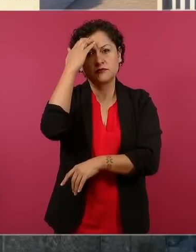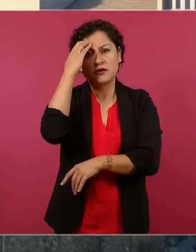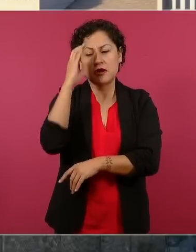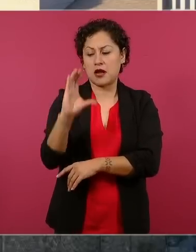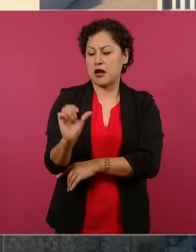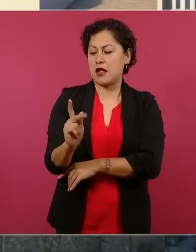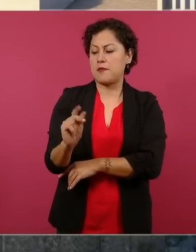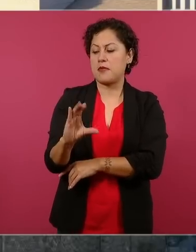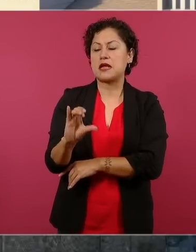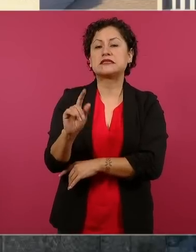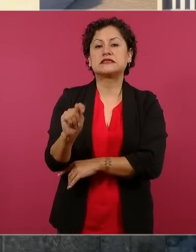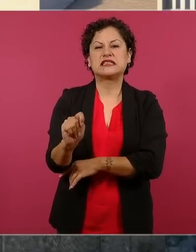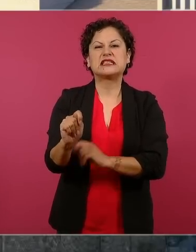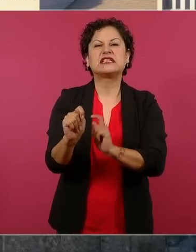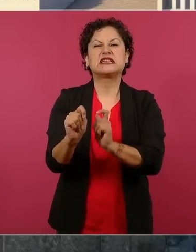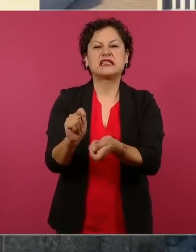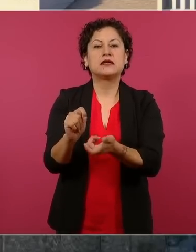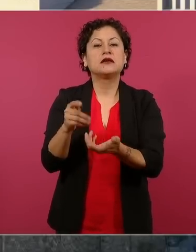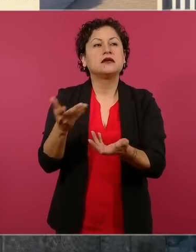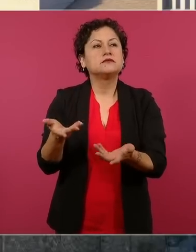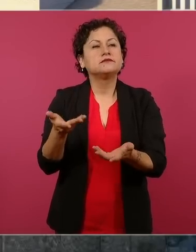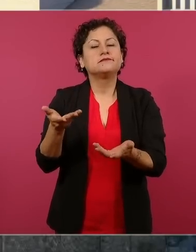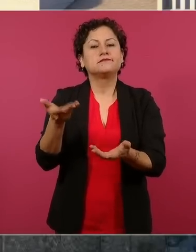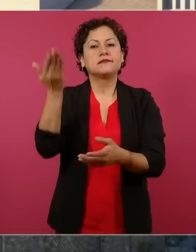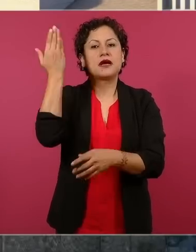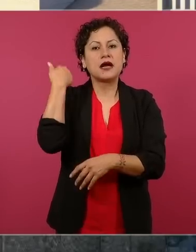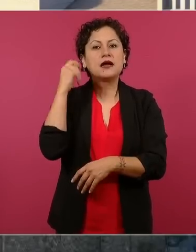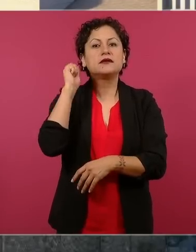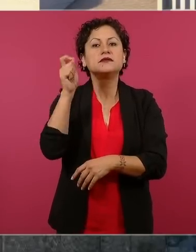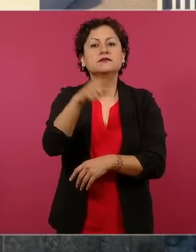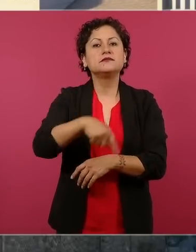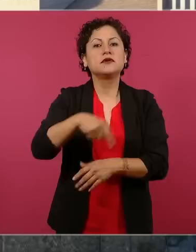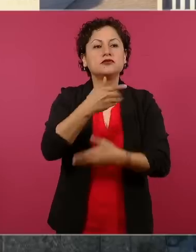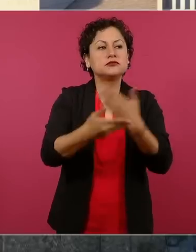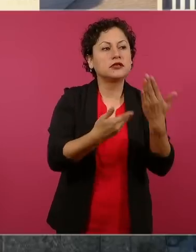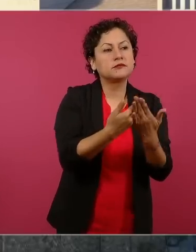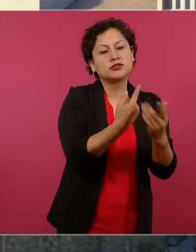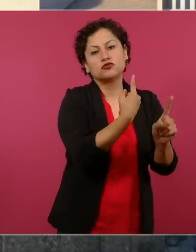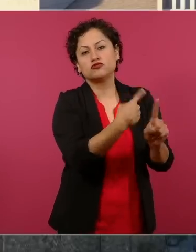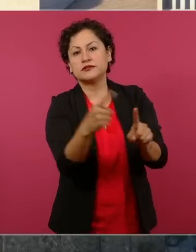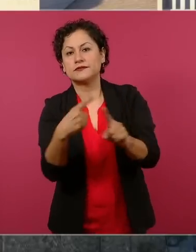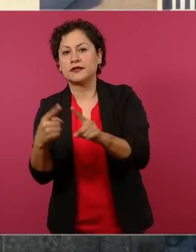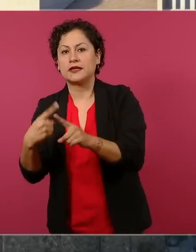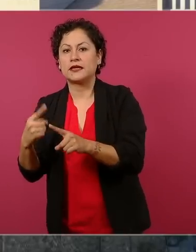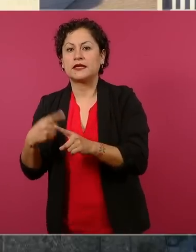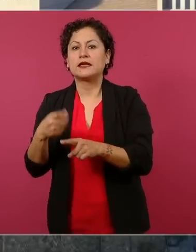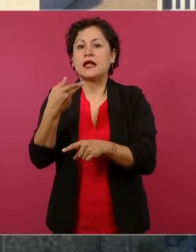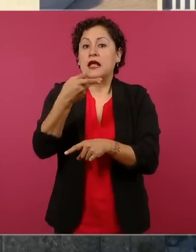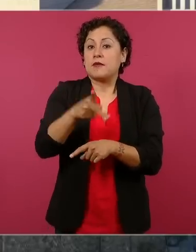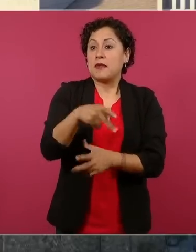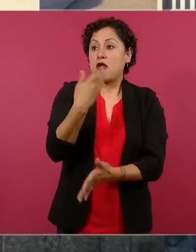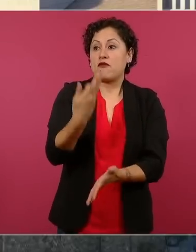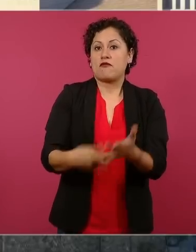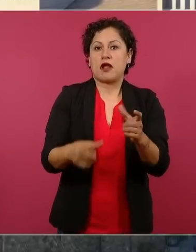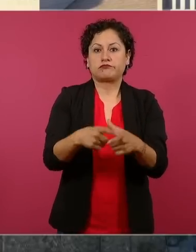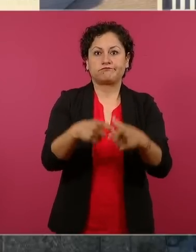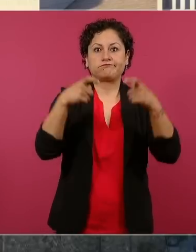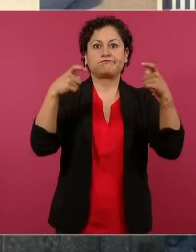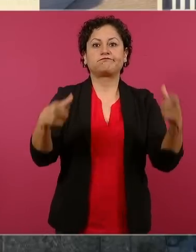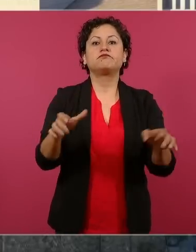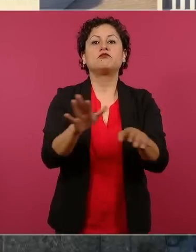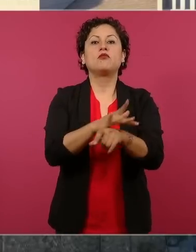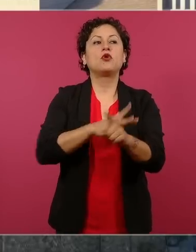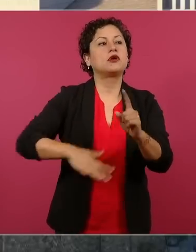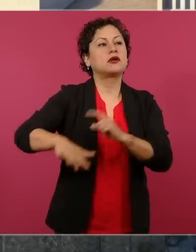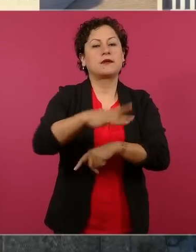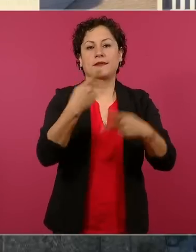un centro de atención que daba varios servicios, pero necesitaba un crecimiento por el crecimiento también